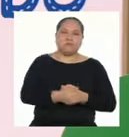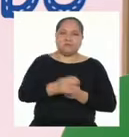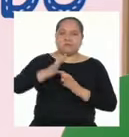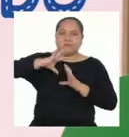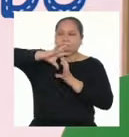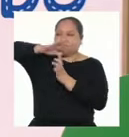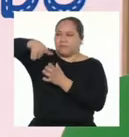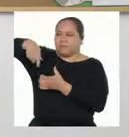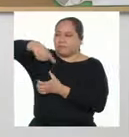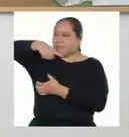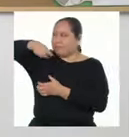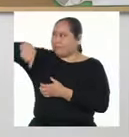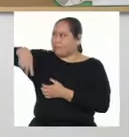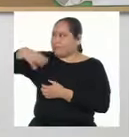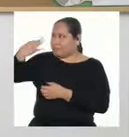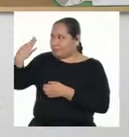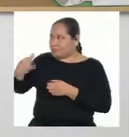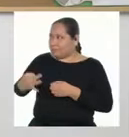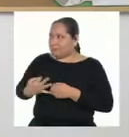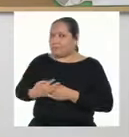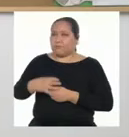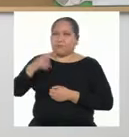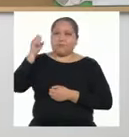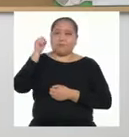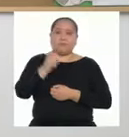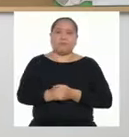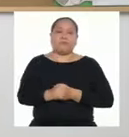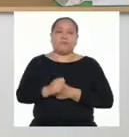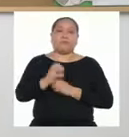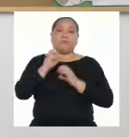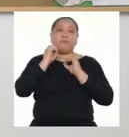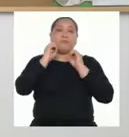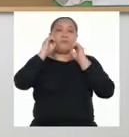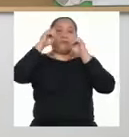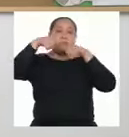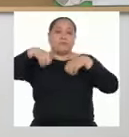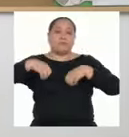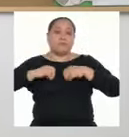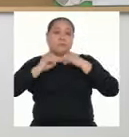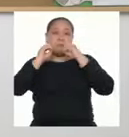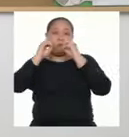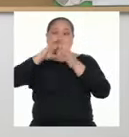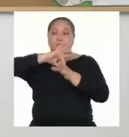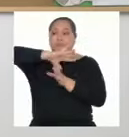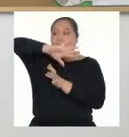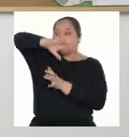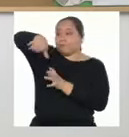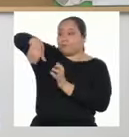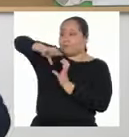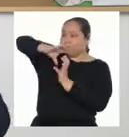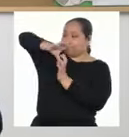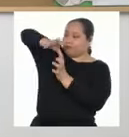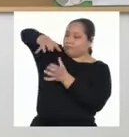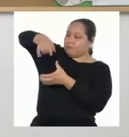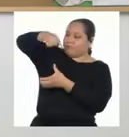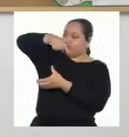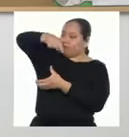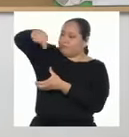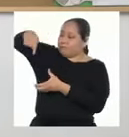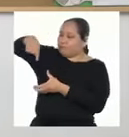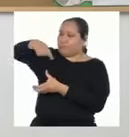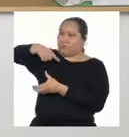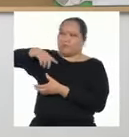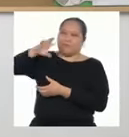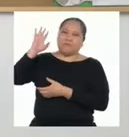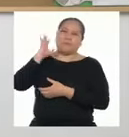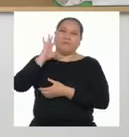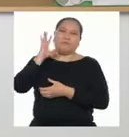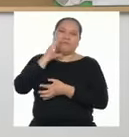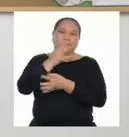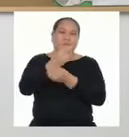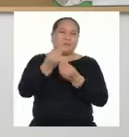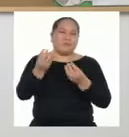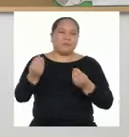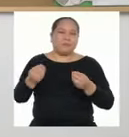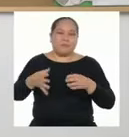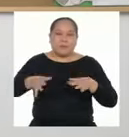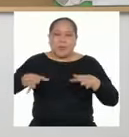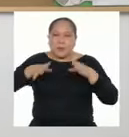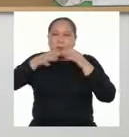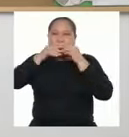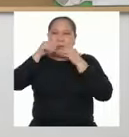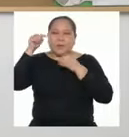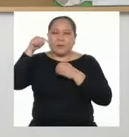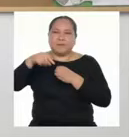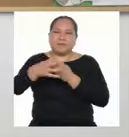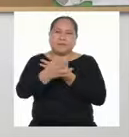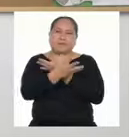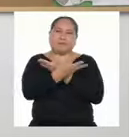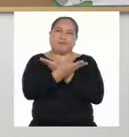nivel mundial, ¿no? Sí, los océanos en todo el mundo se encuentran contaminados por toneladas de plástico, los